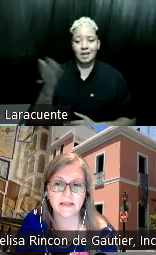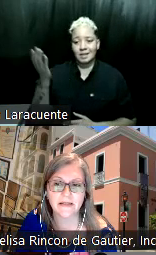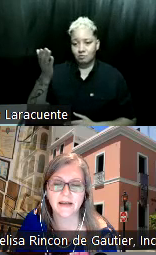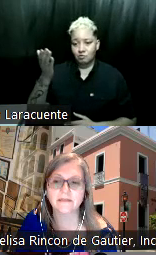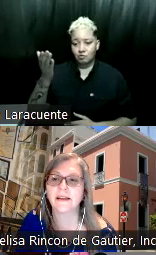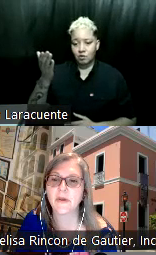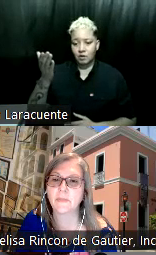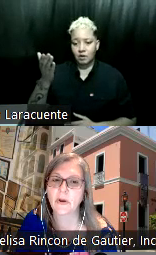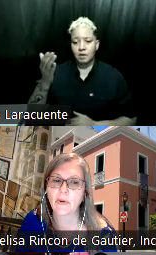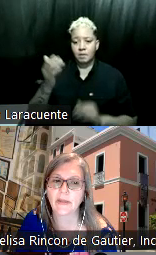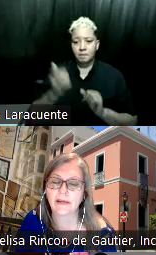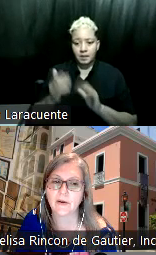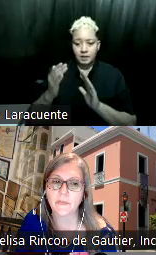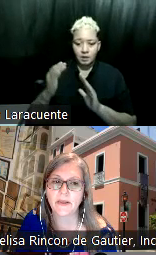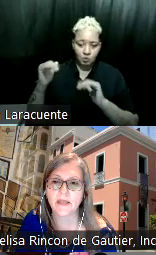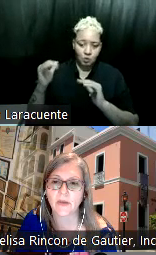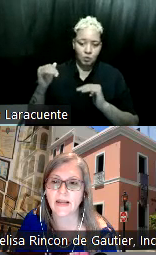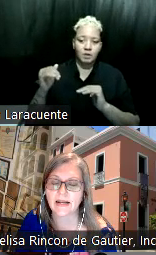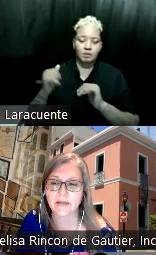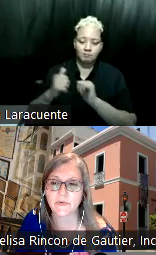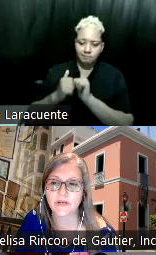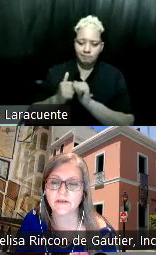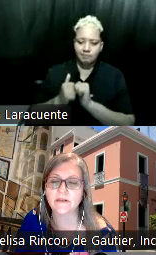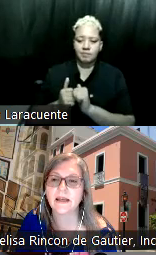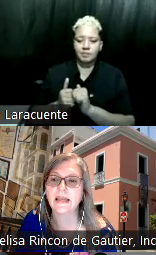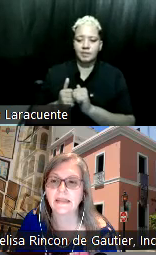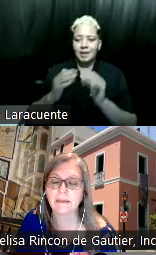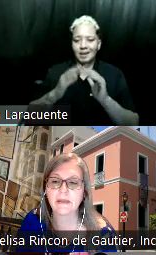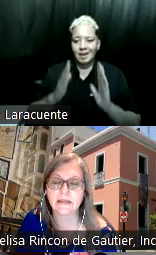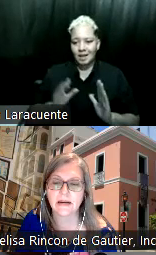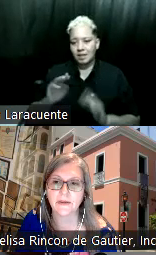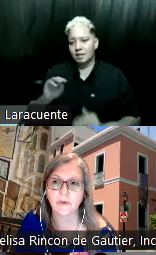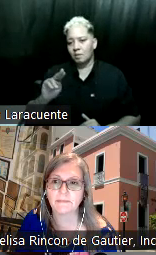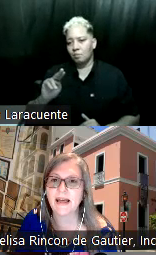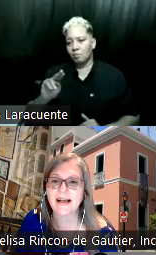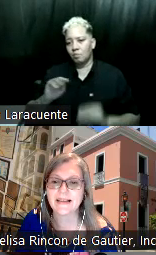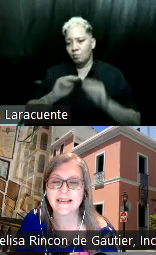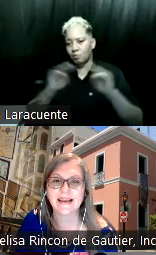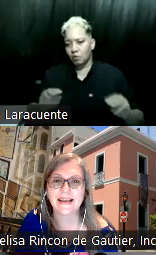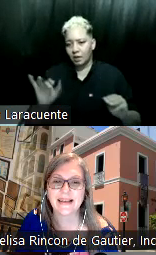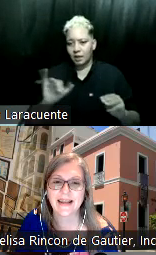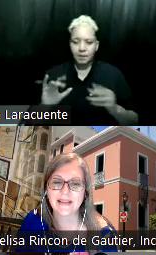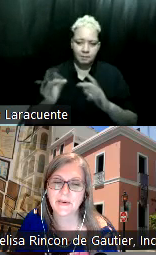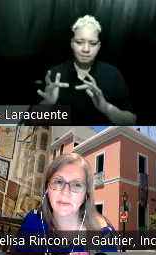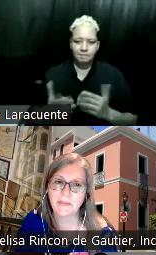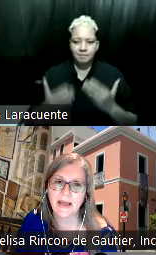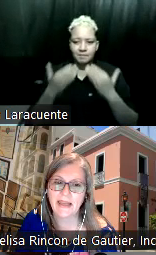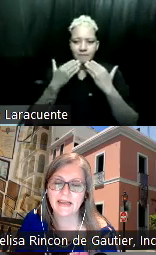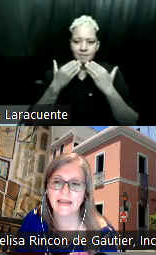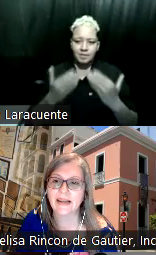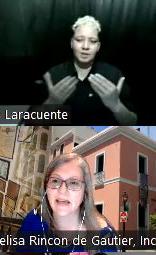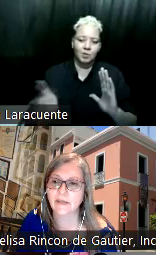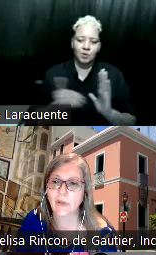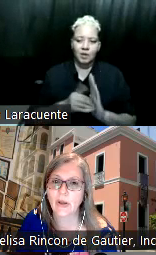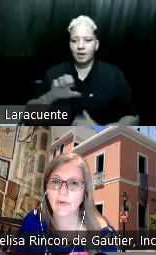será presencial, que yo espero que nos estén acompañando en la Casa Museo y también será virtual. Así que gracias una vez más,